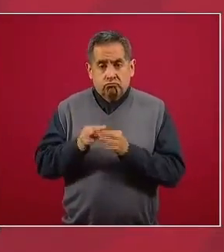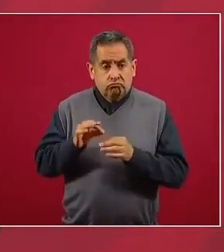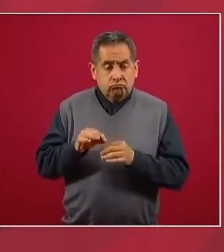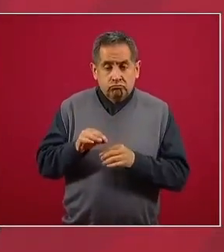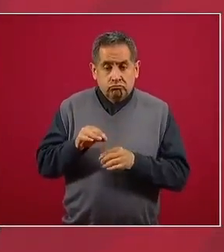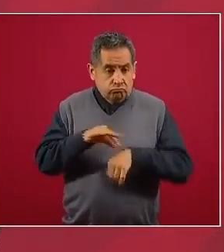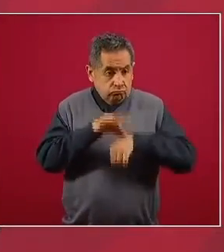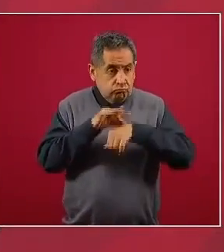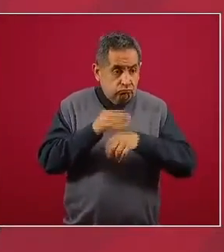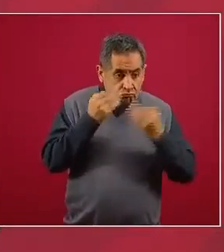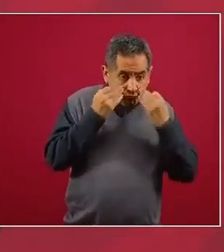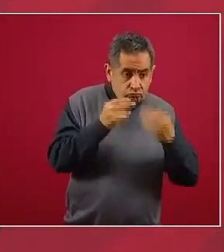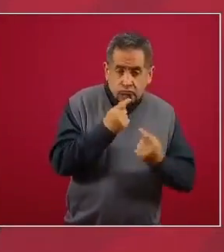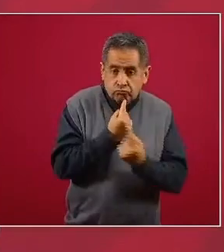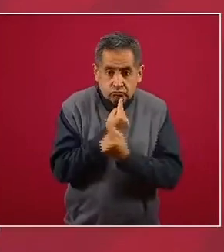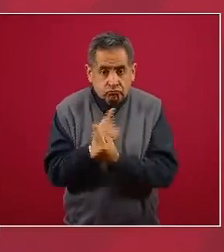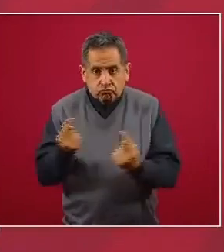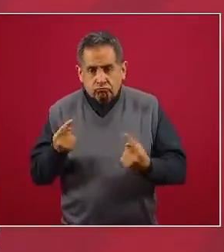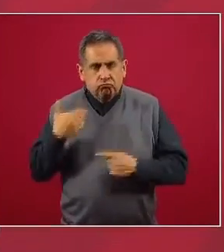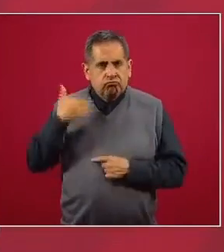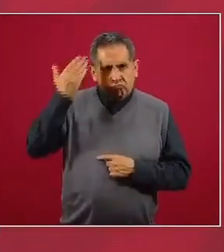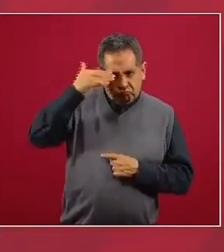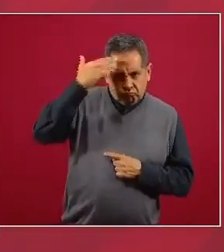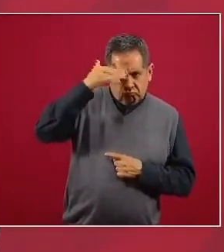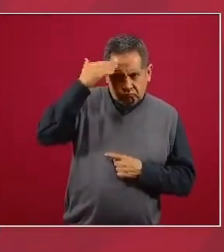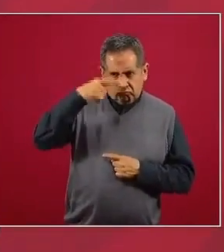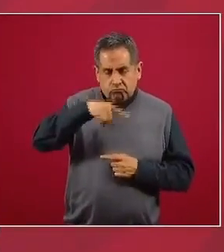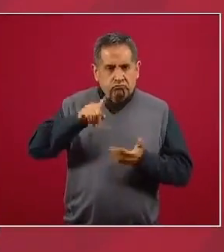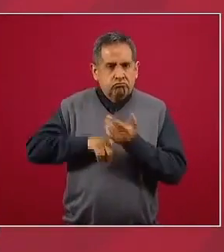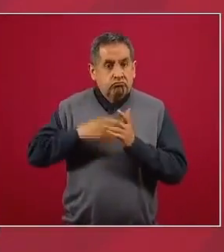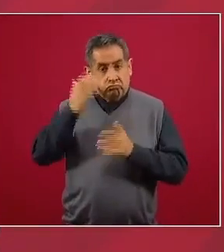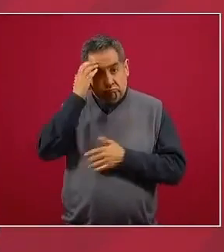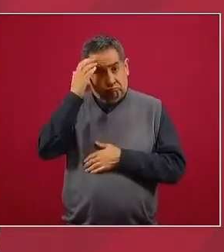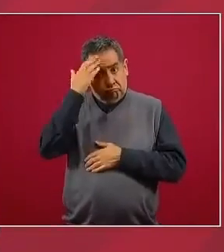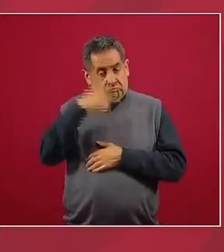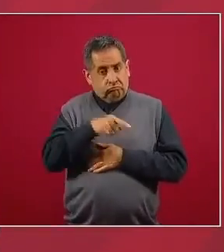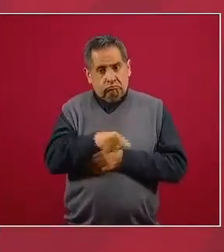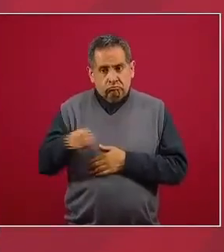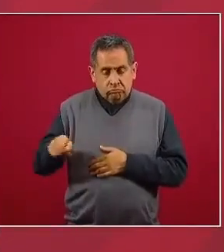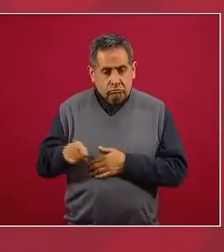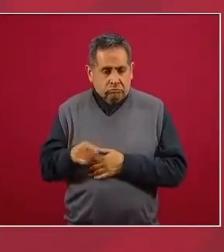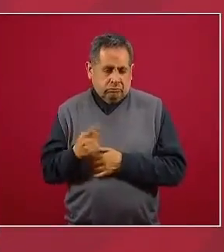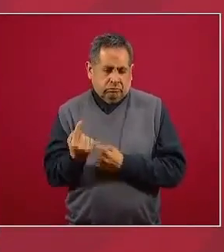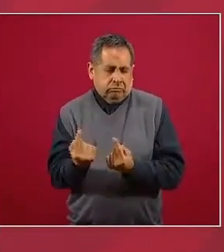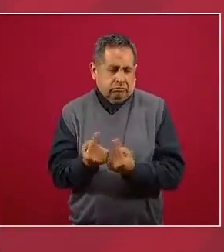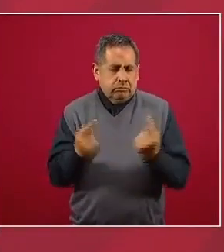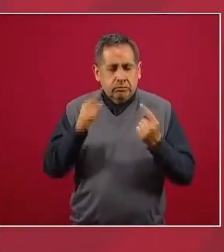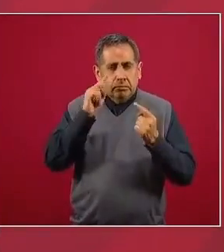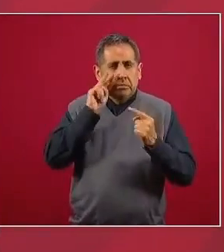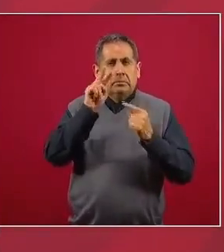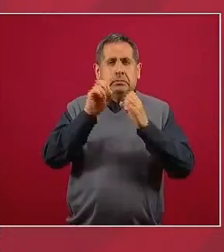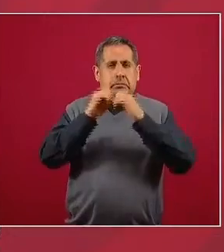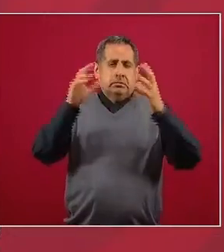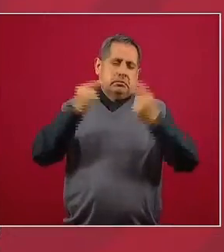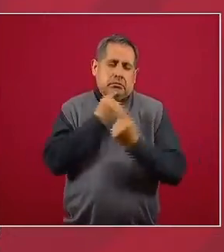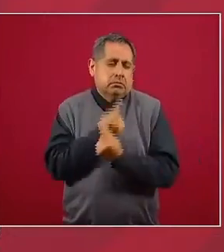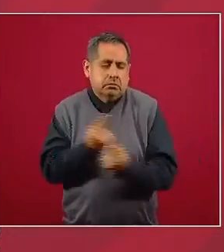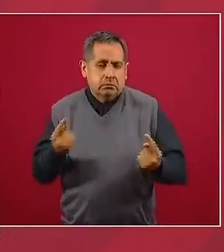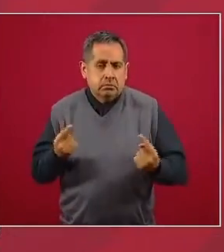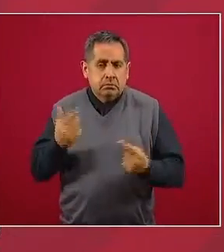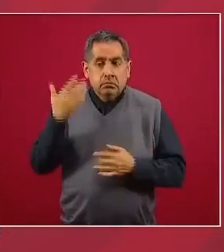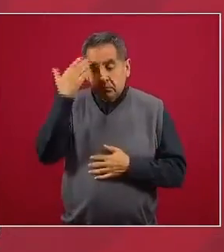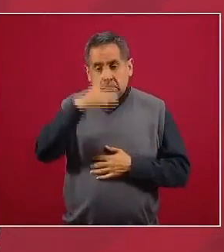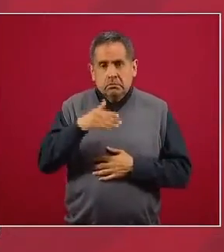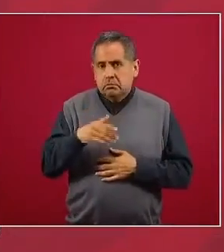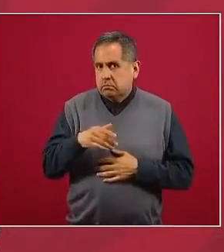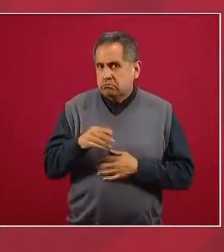experiencias que hemos podido constatar en la niñez, que tienen un conocimiento a su perspectiva de niñas y niños,